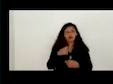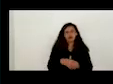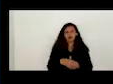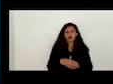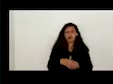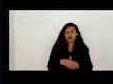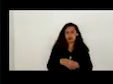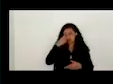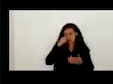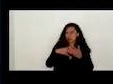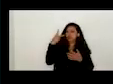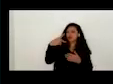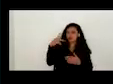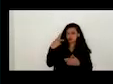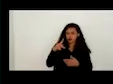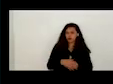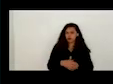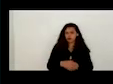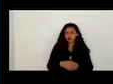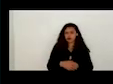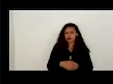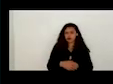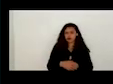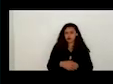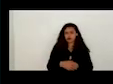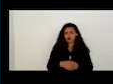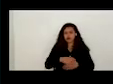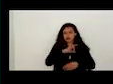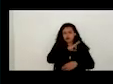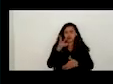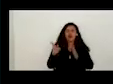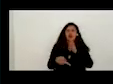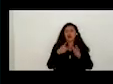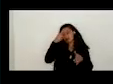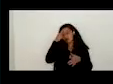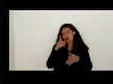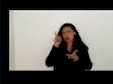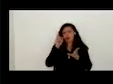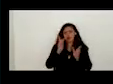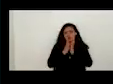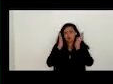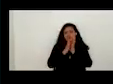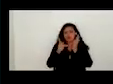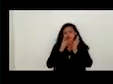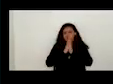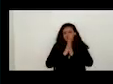Al parecer es el audio de Regina. Si pudieras intentar nuevamente con tu intervención, sí. Regina, por favor.